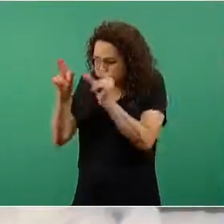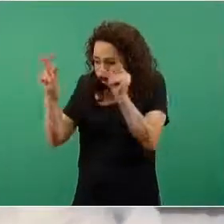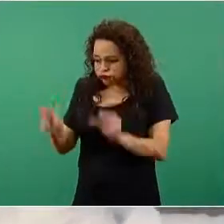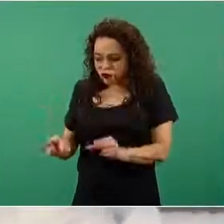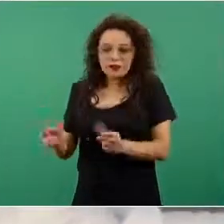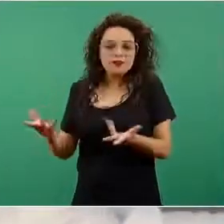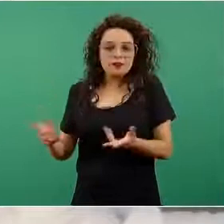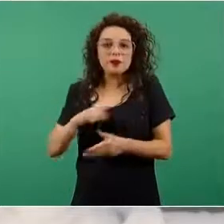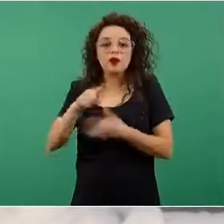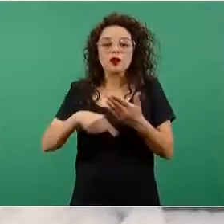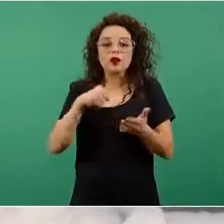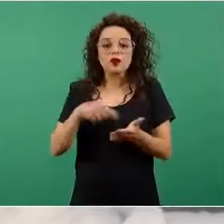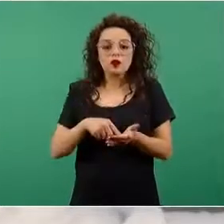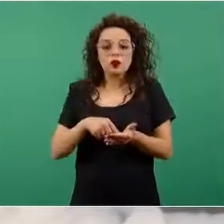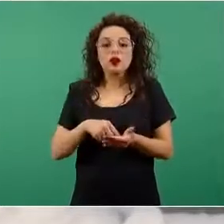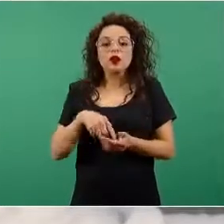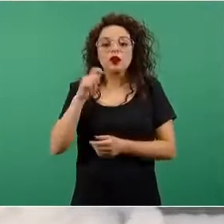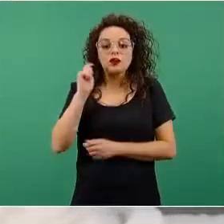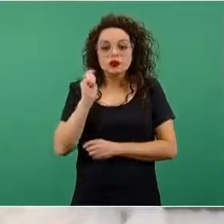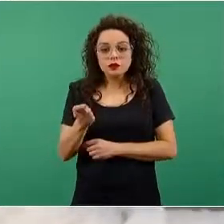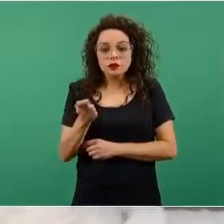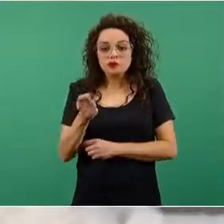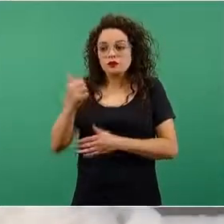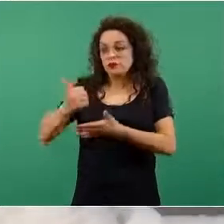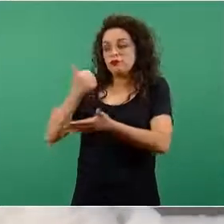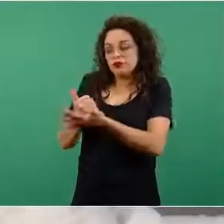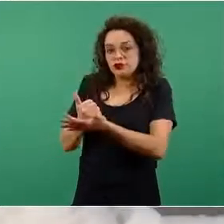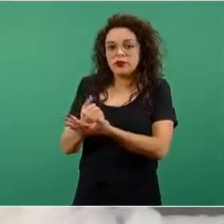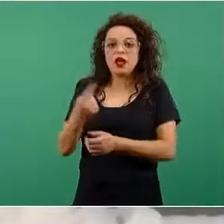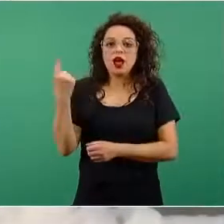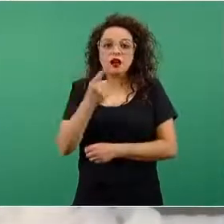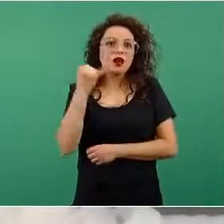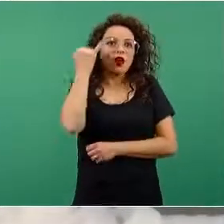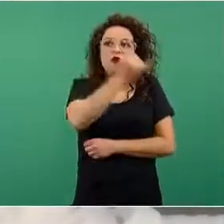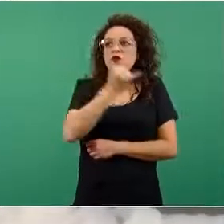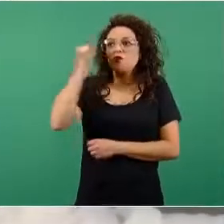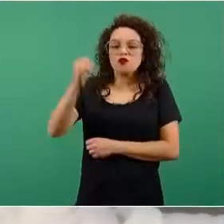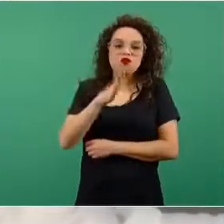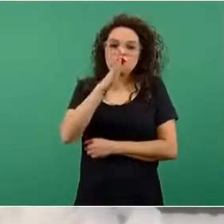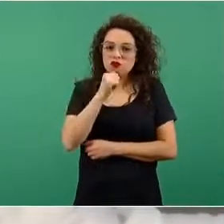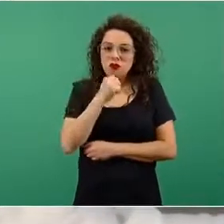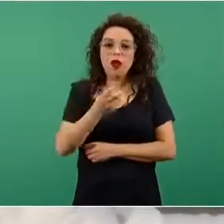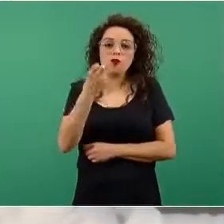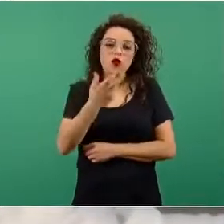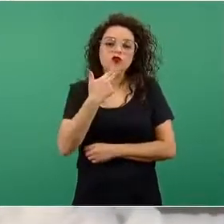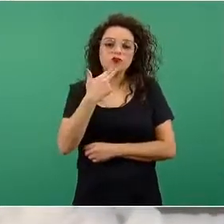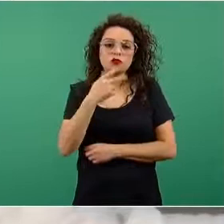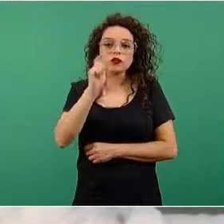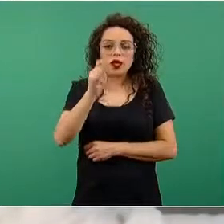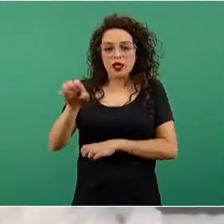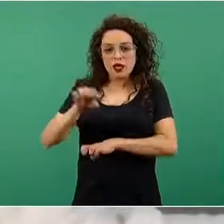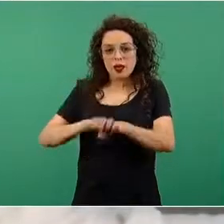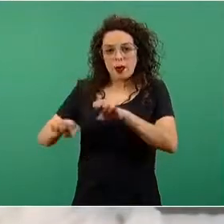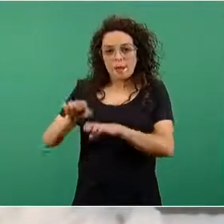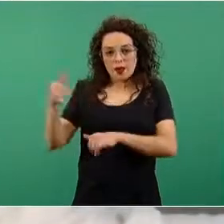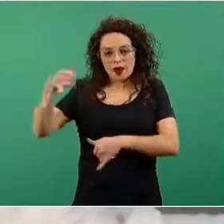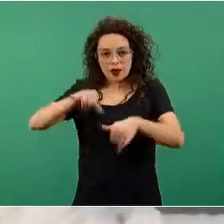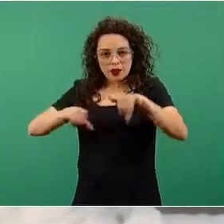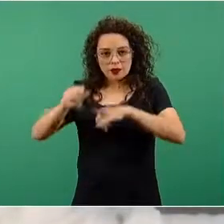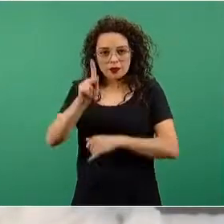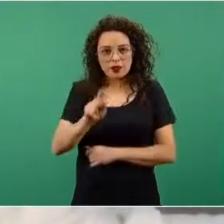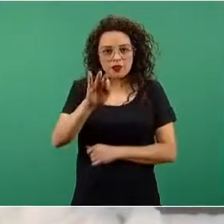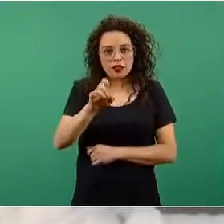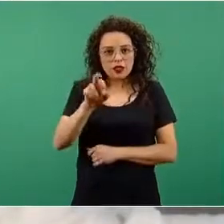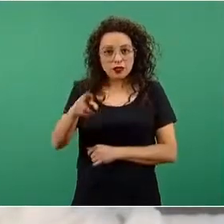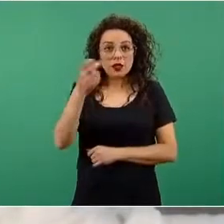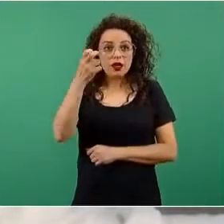imposible hacerlo en poblaciones rurales. Hemos utilizado la vacuna de Pfizer, de hecho, en poblaciones rurales. Se vuelve